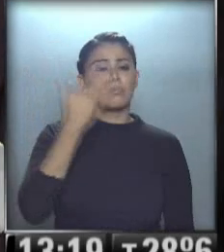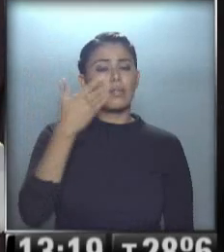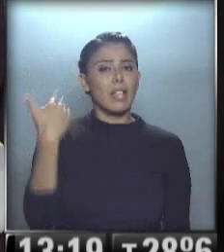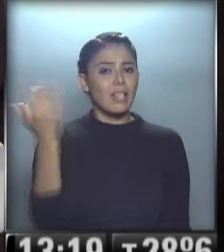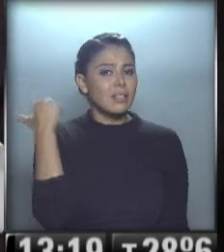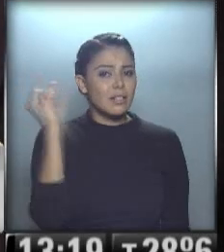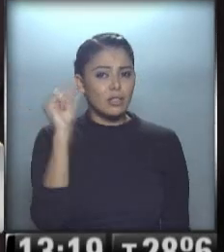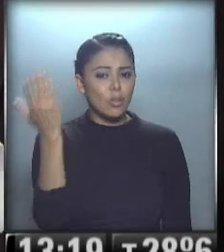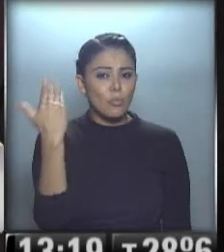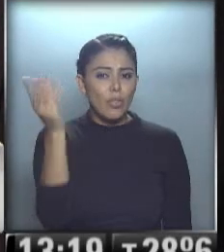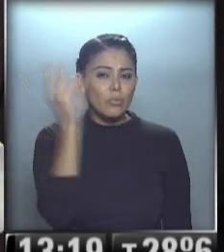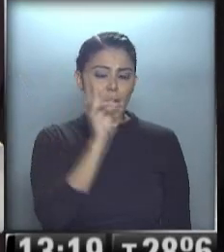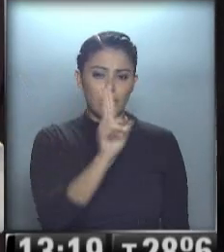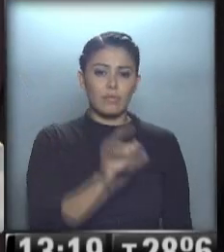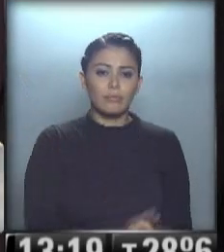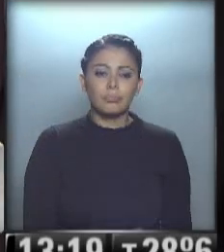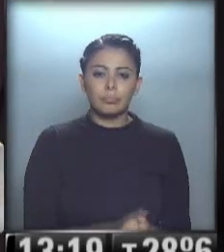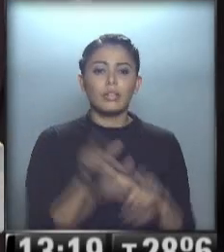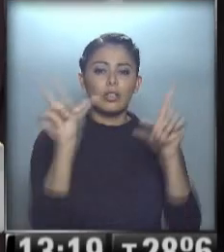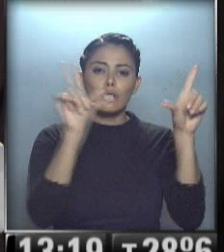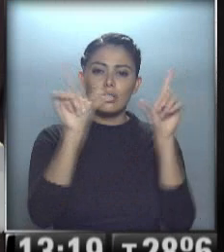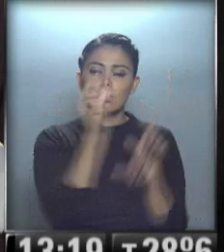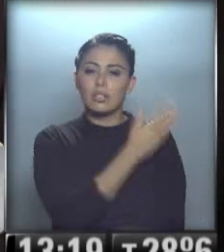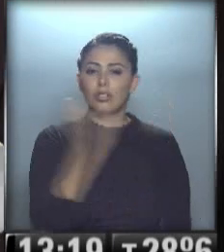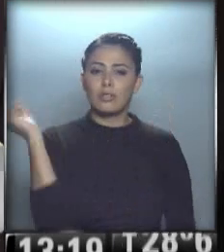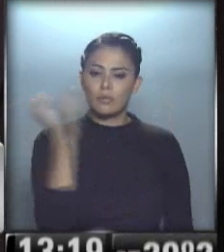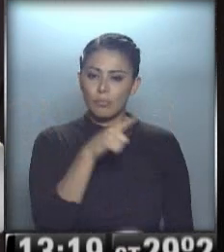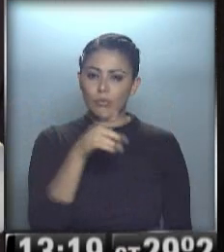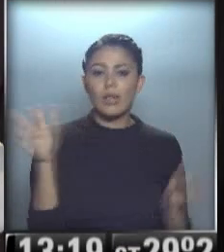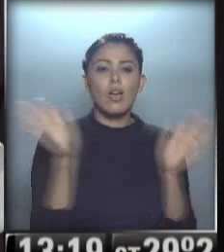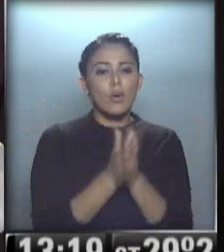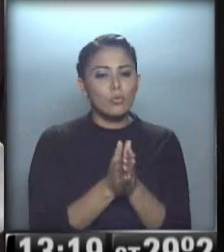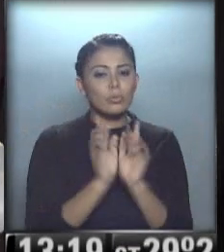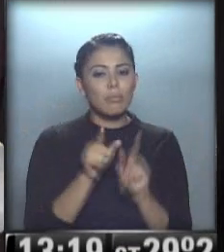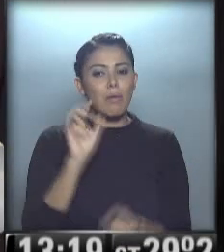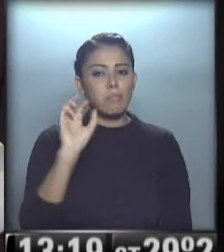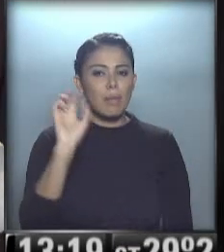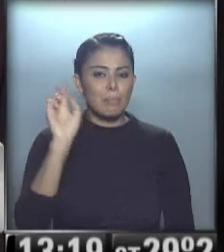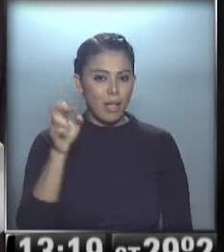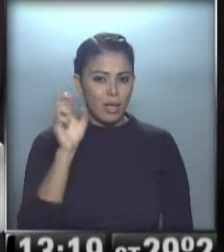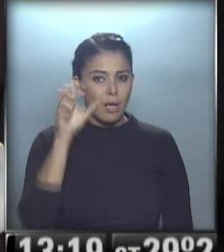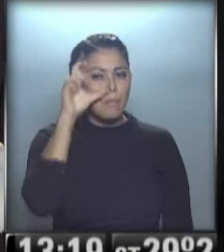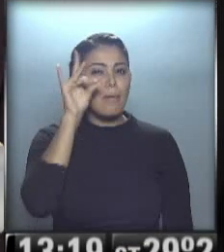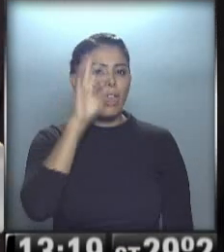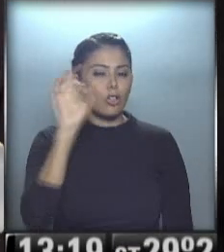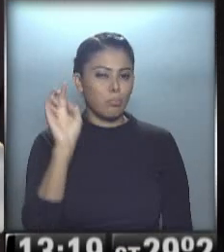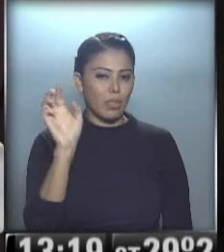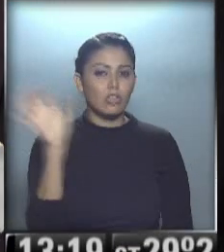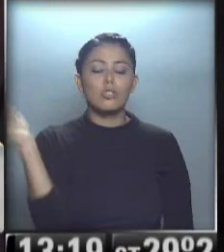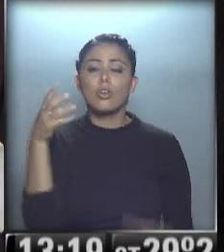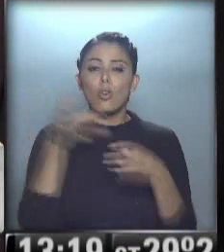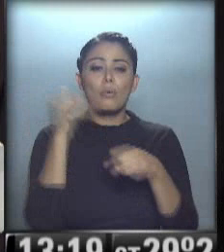logramos con visión 7 el noticiero de la televisión pública aquí acompañada también por Pedro brigue todo el equipo en